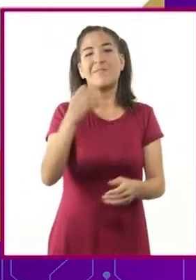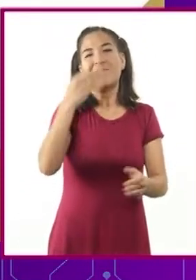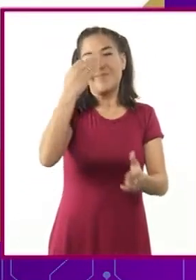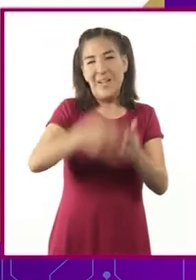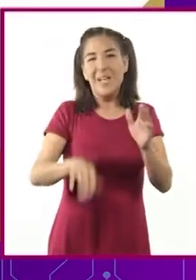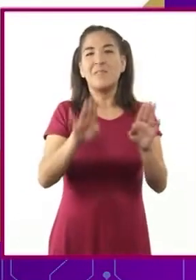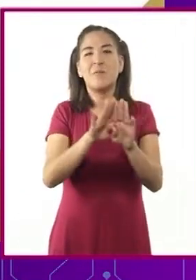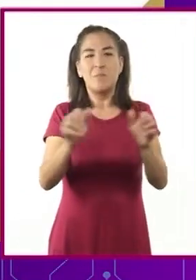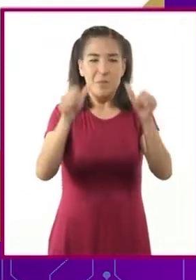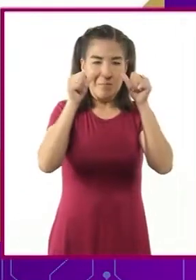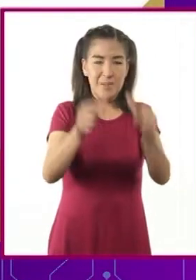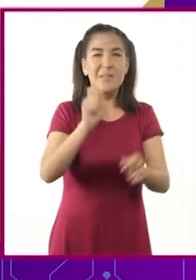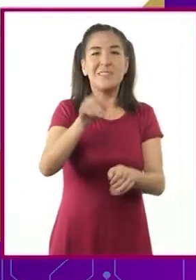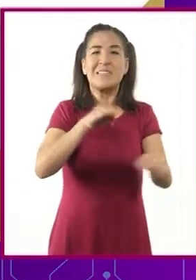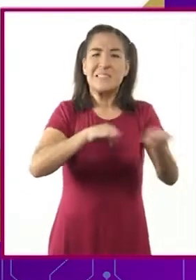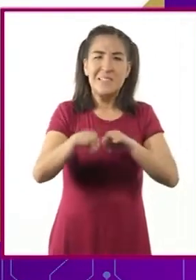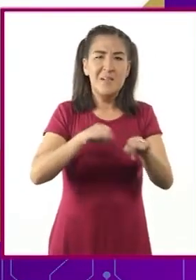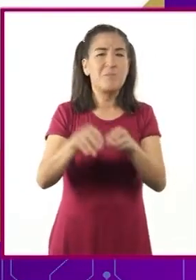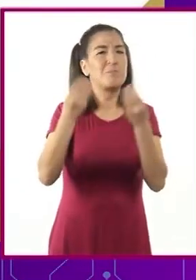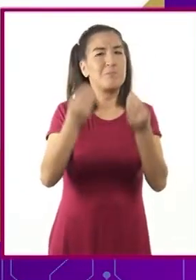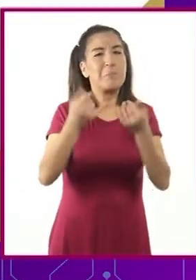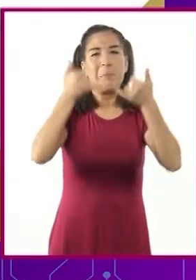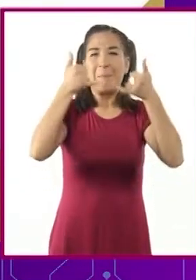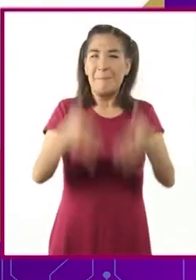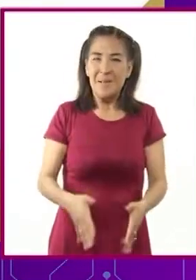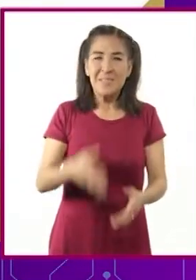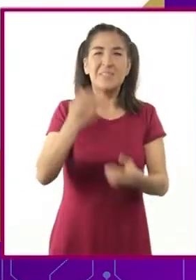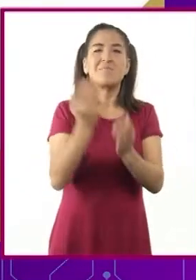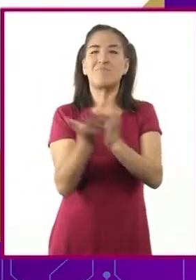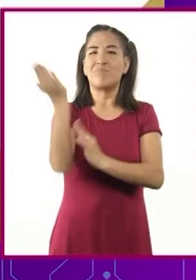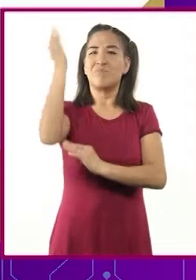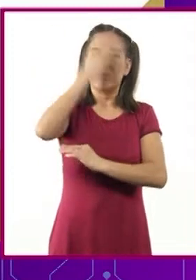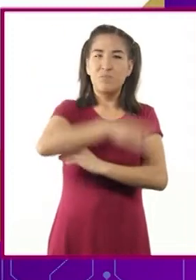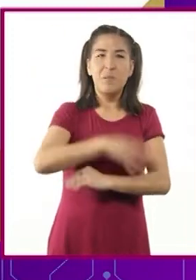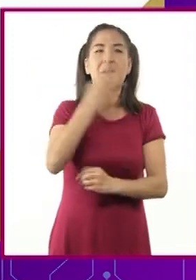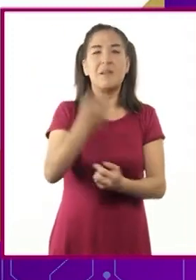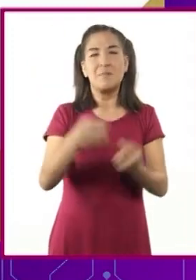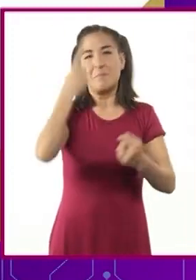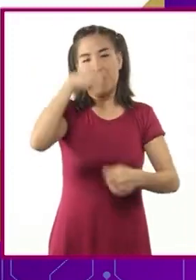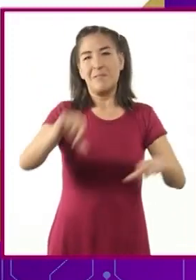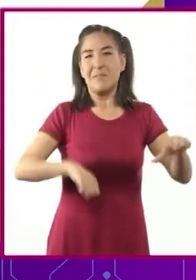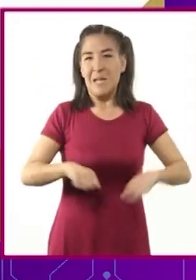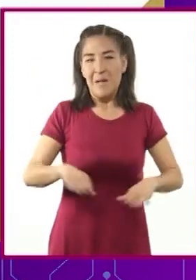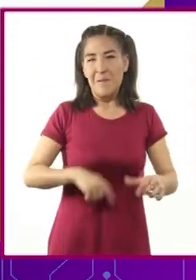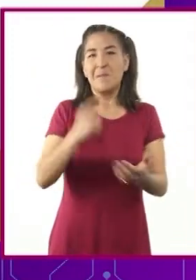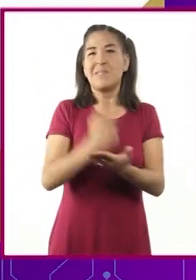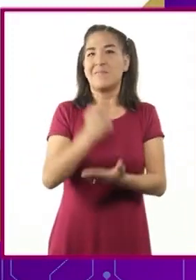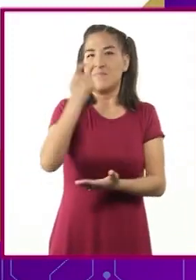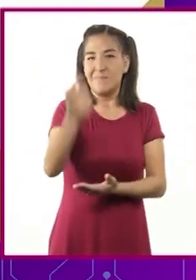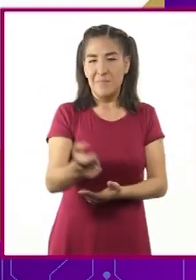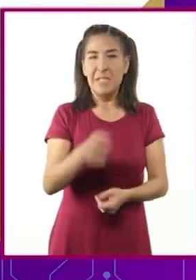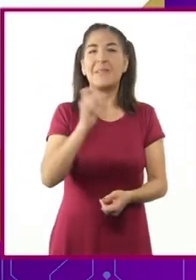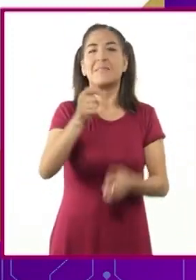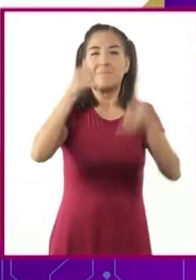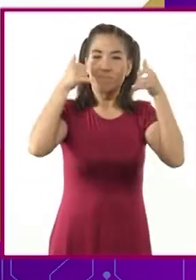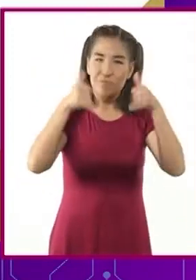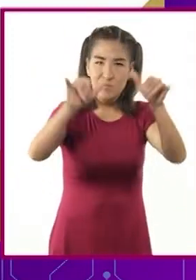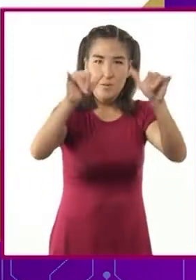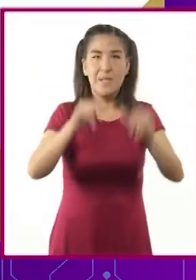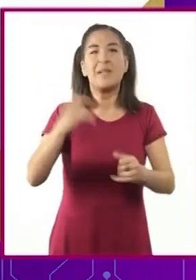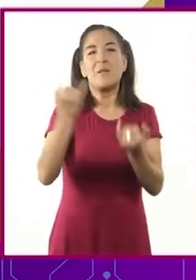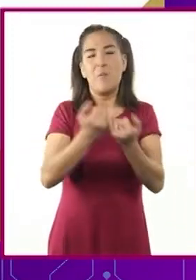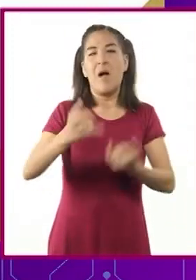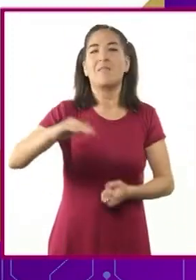rurales son las jornadas exhaustivas que implican las actividades económicas primarias, como la agricultura y